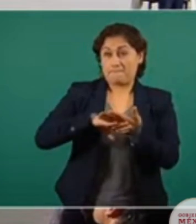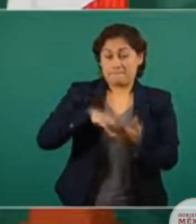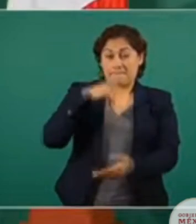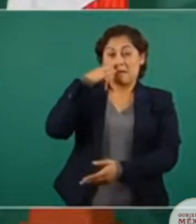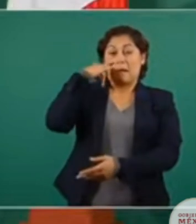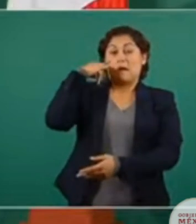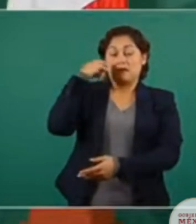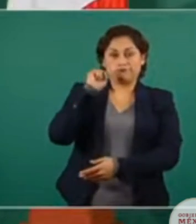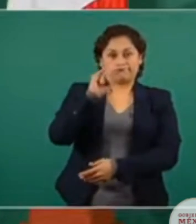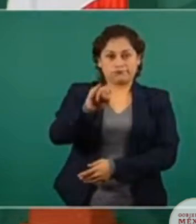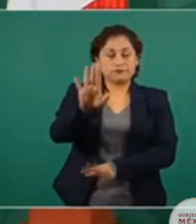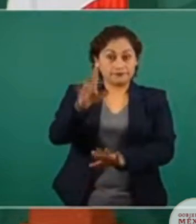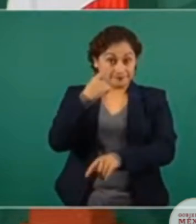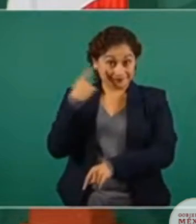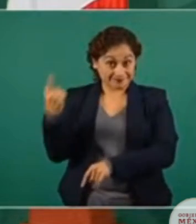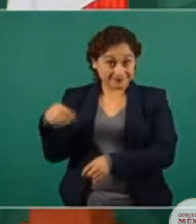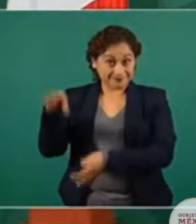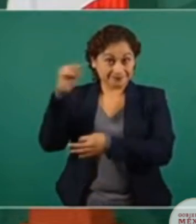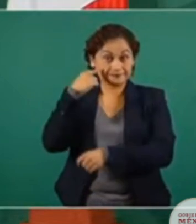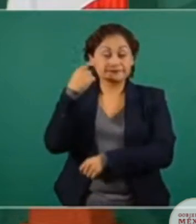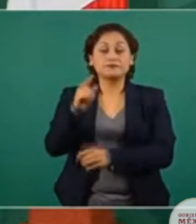Miren lo que dice.